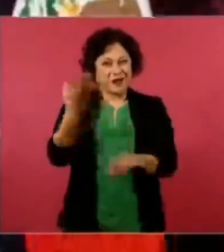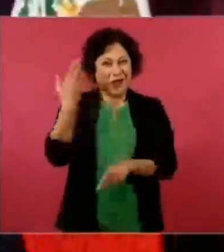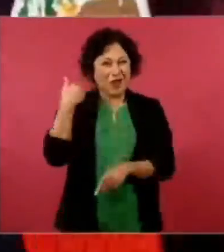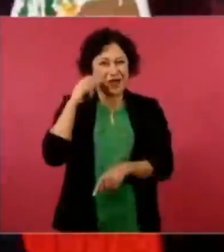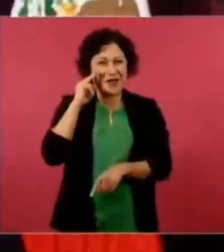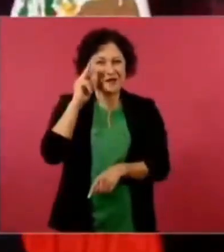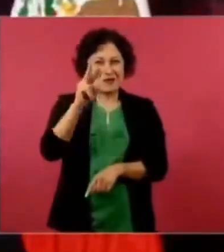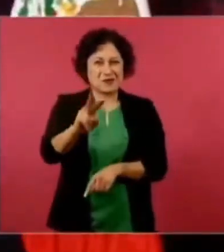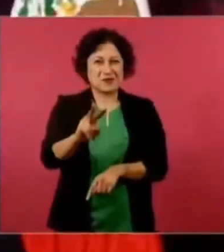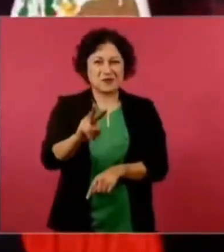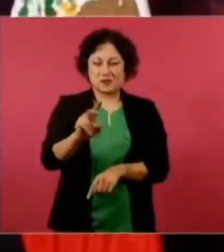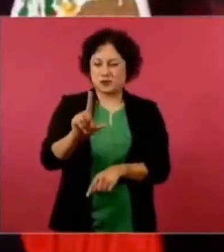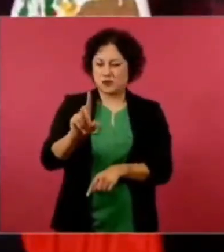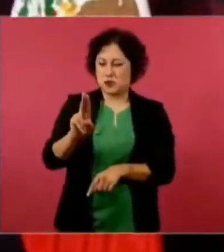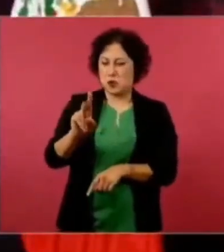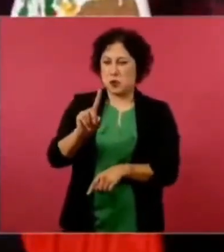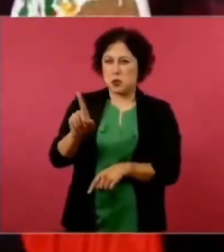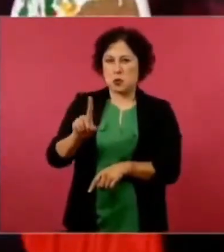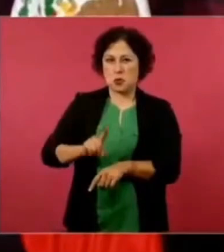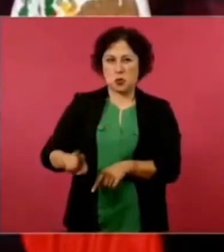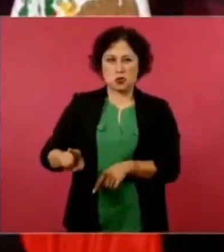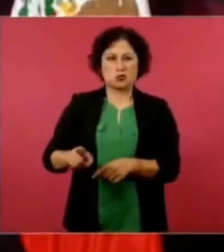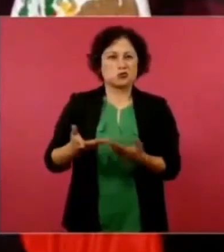como la campaña, repito,